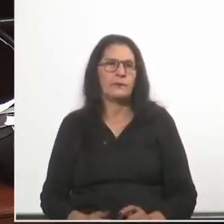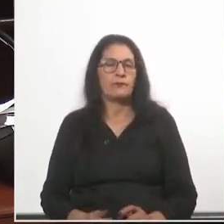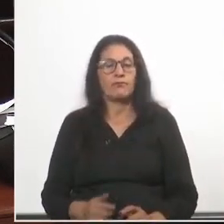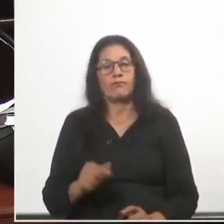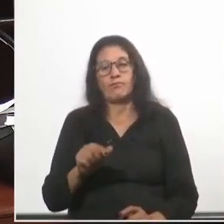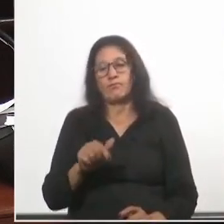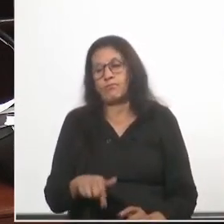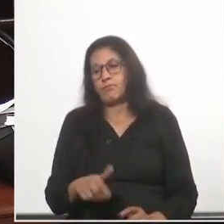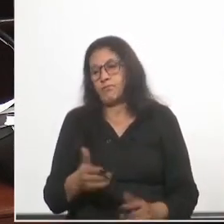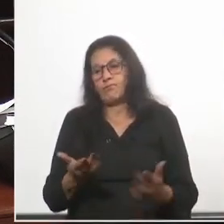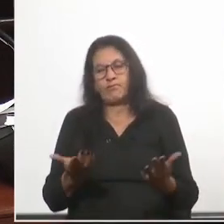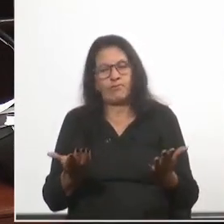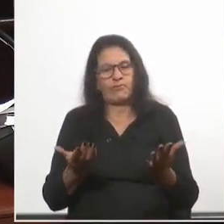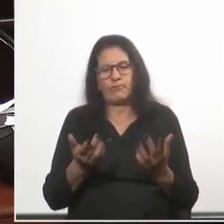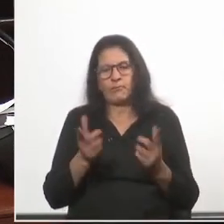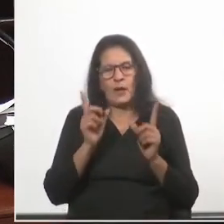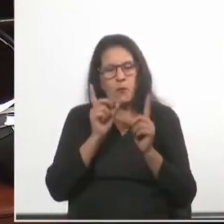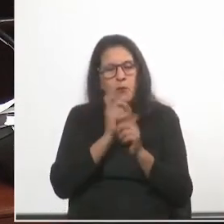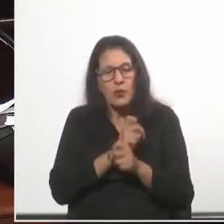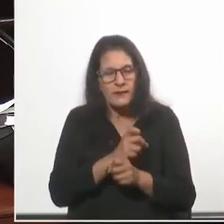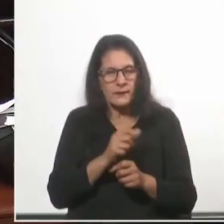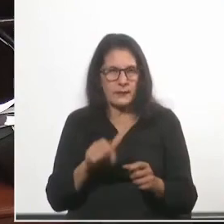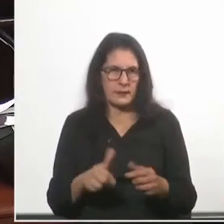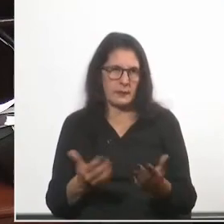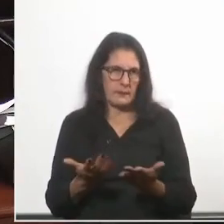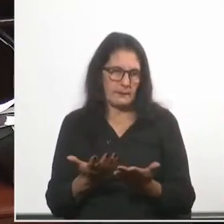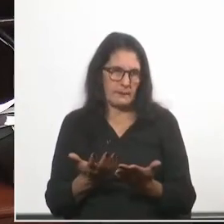cosa que es bastante difícil.